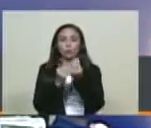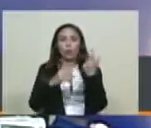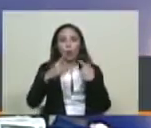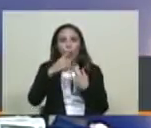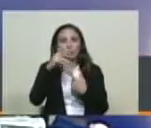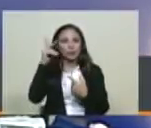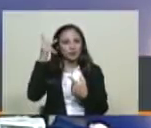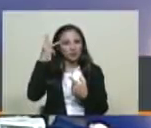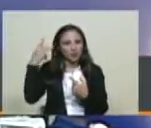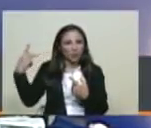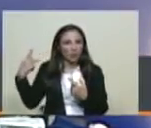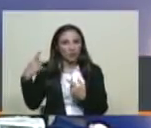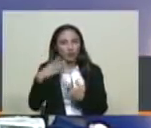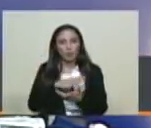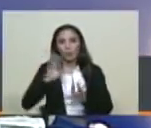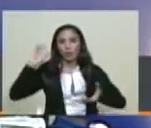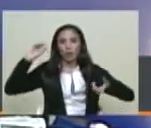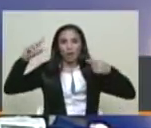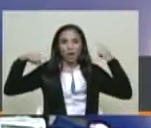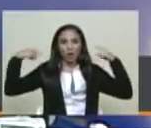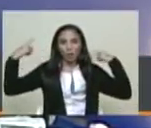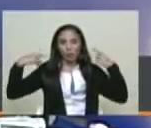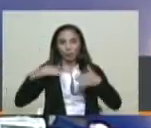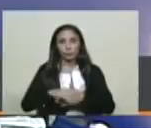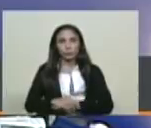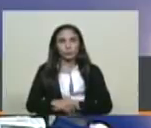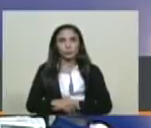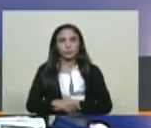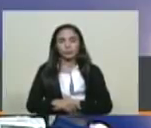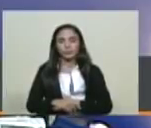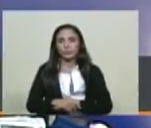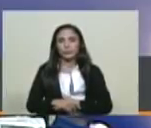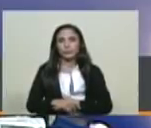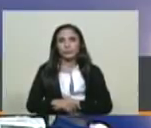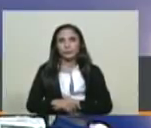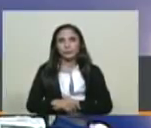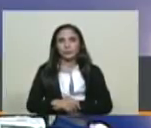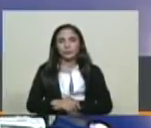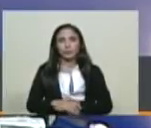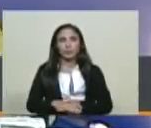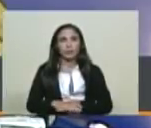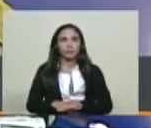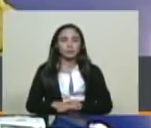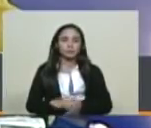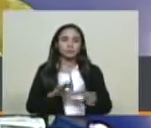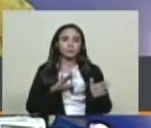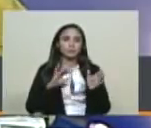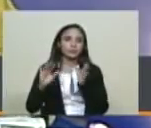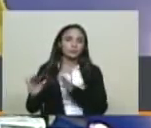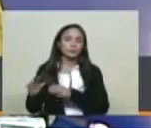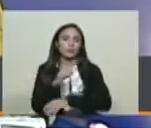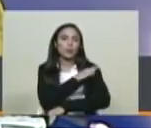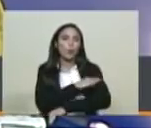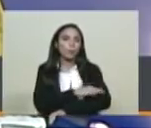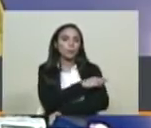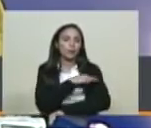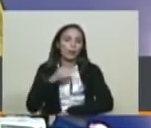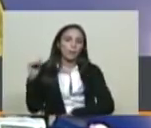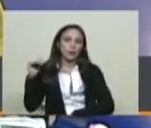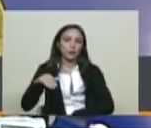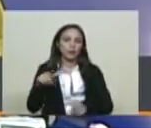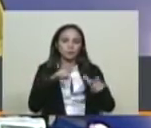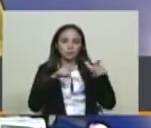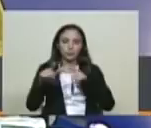Ese es otro tema, no es tema de este acto. Me perdonan. Bueno, Hospital General de Maracay.